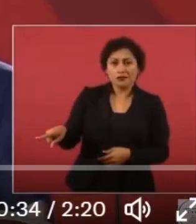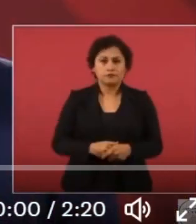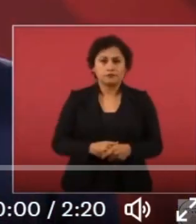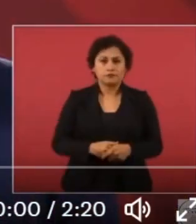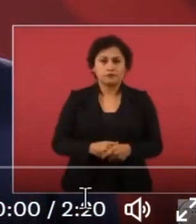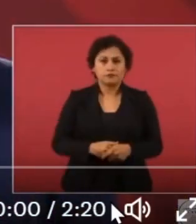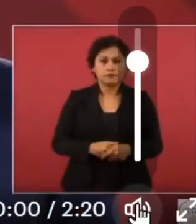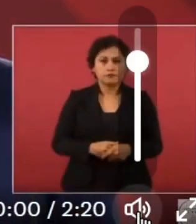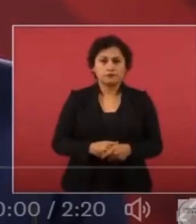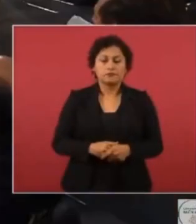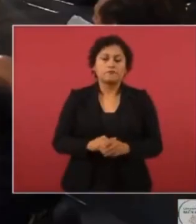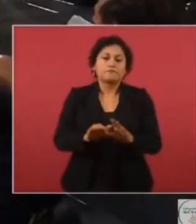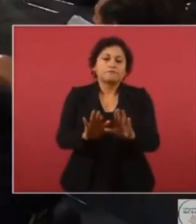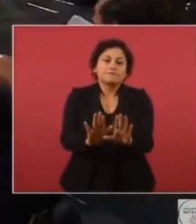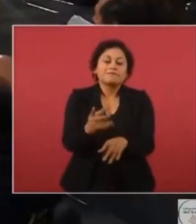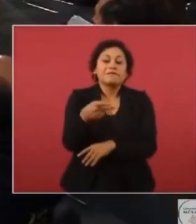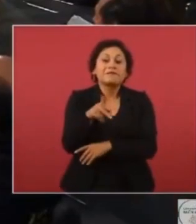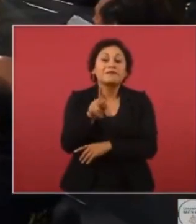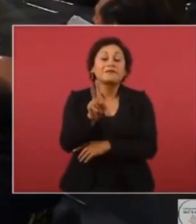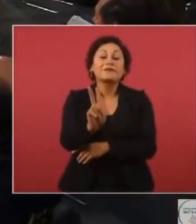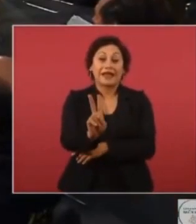amigas. ¿Qué es lo que dijo? Es una prueba